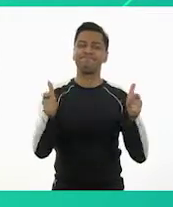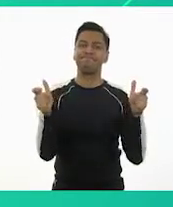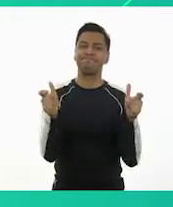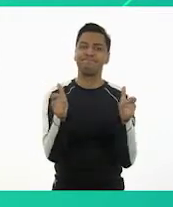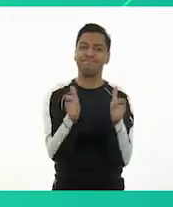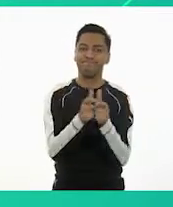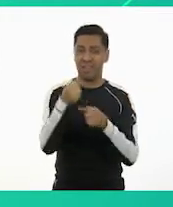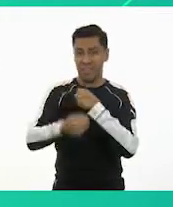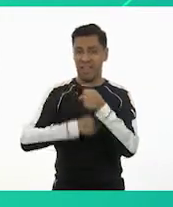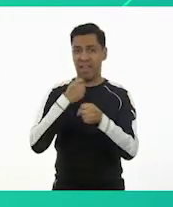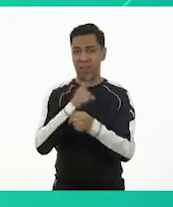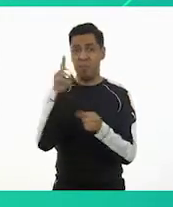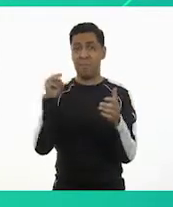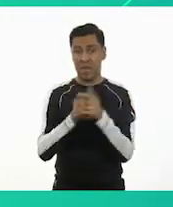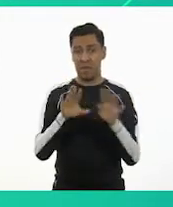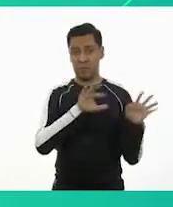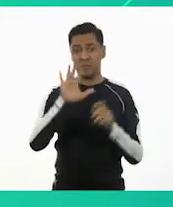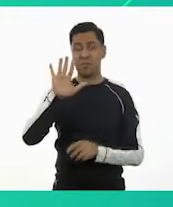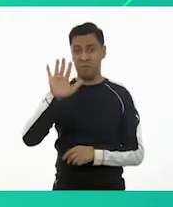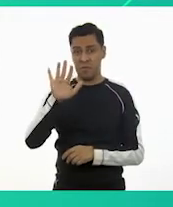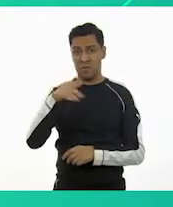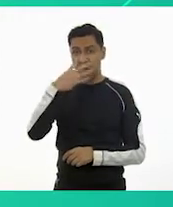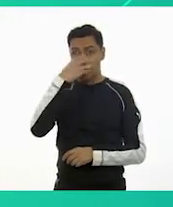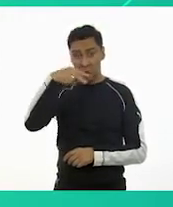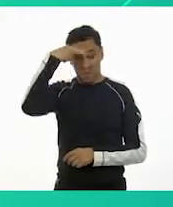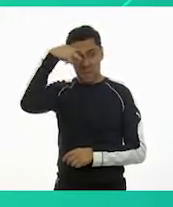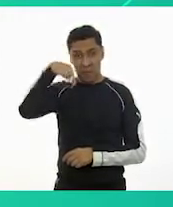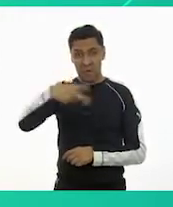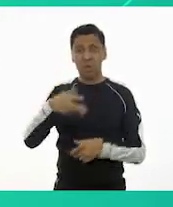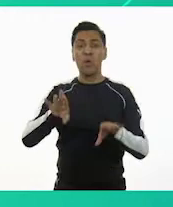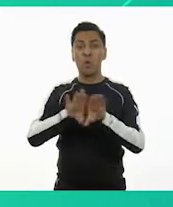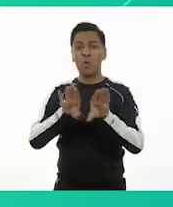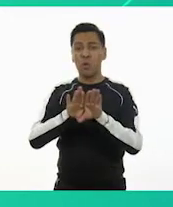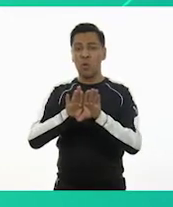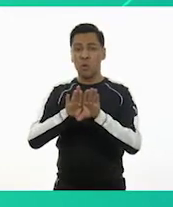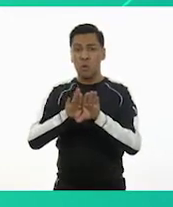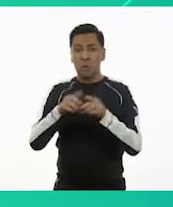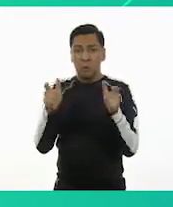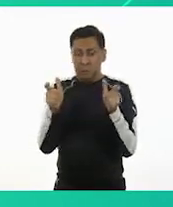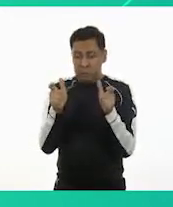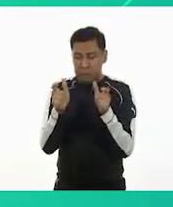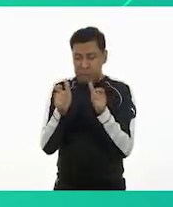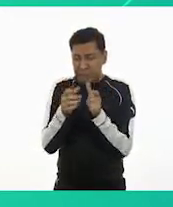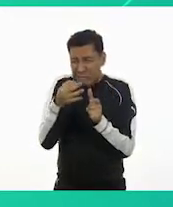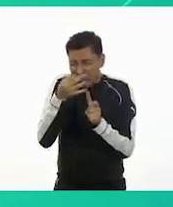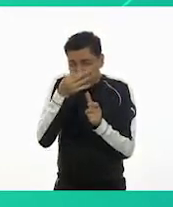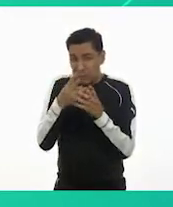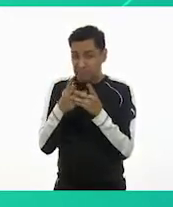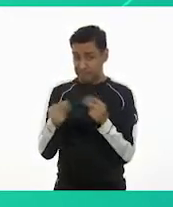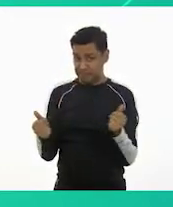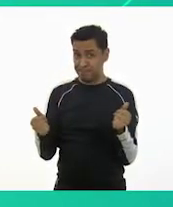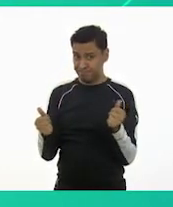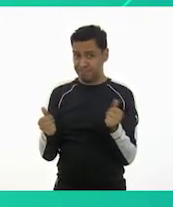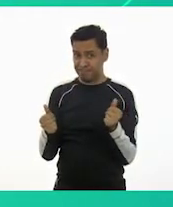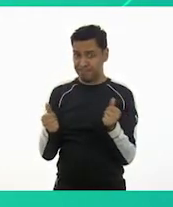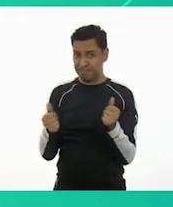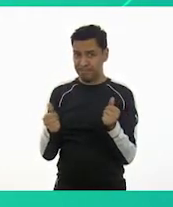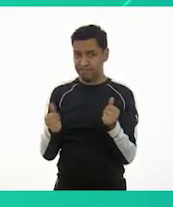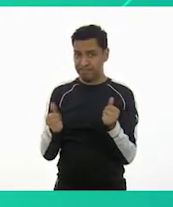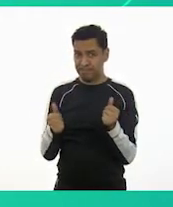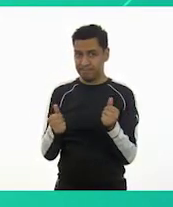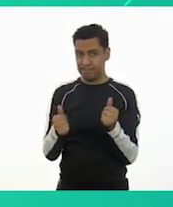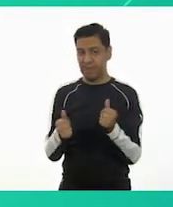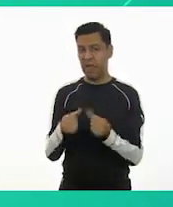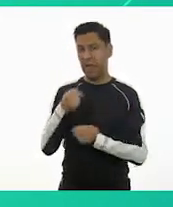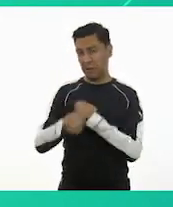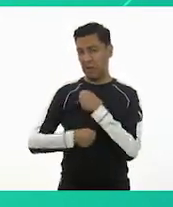año 1950, el lobo mexicano en estado salvaje prácticamente había desaparecido. En la década de los